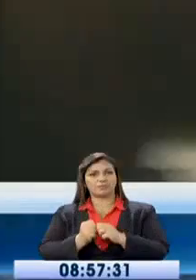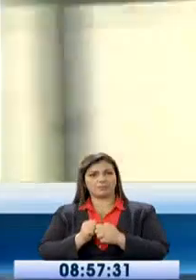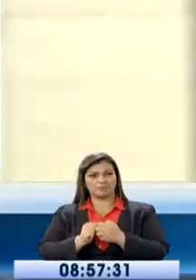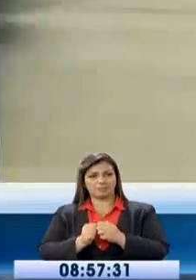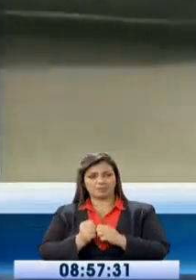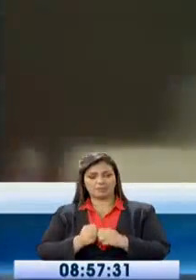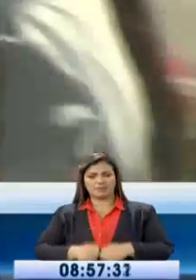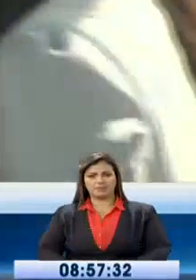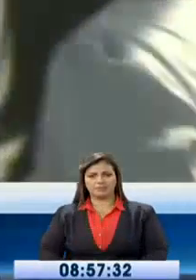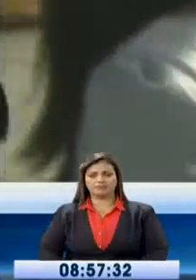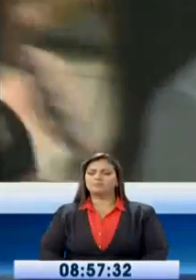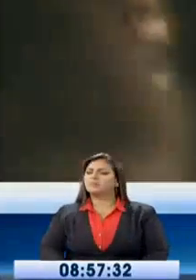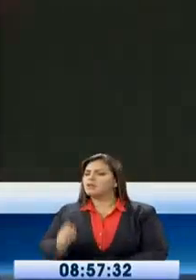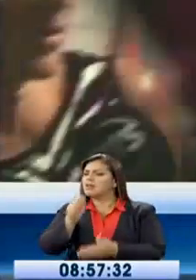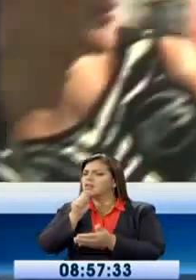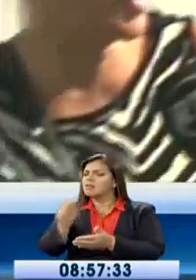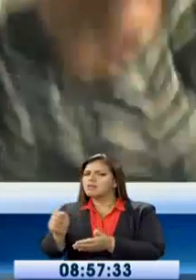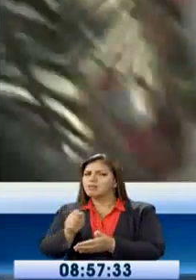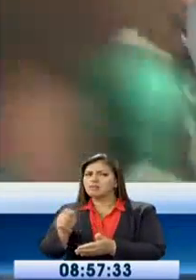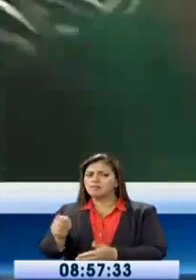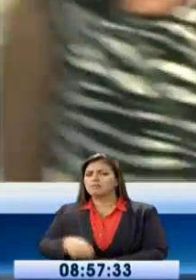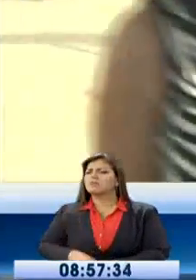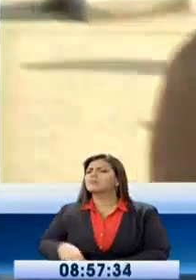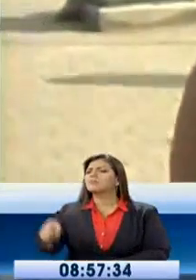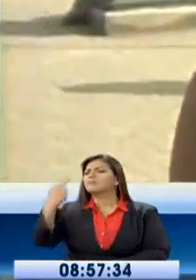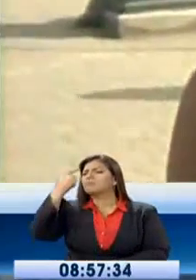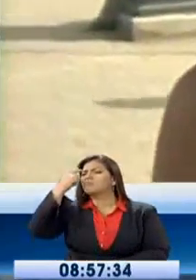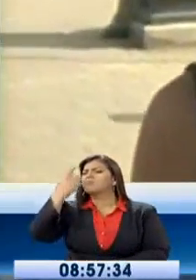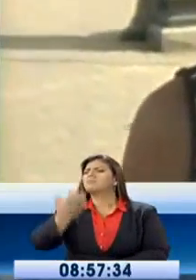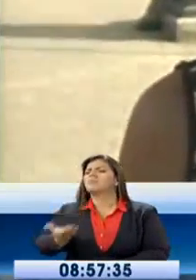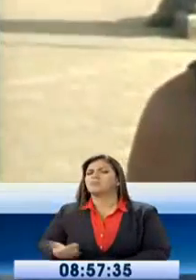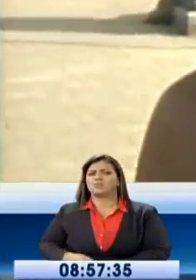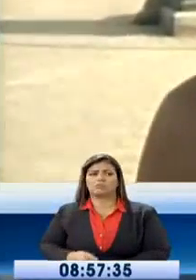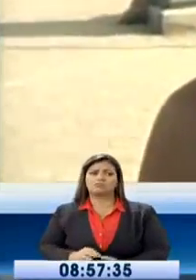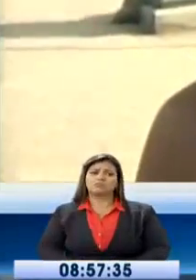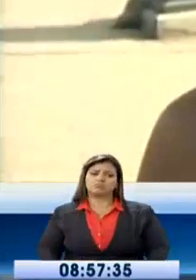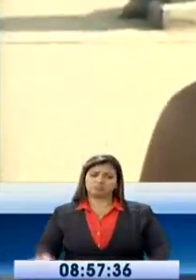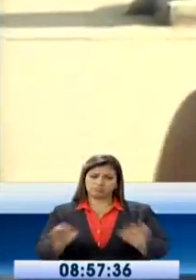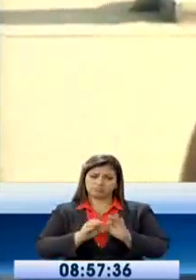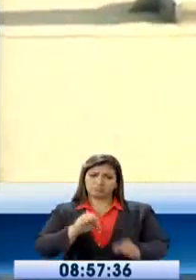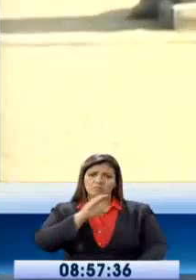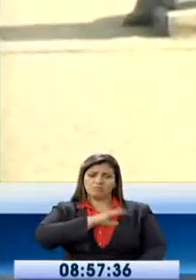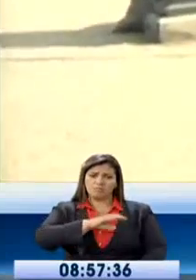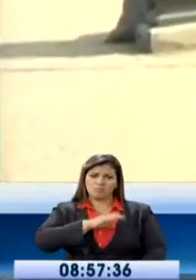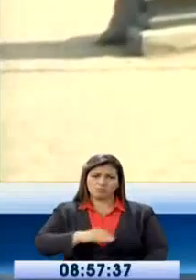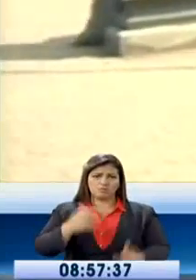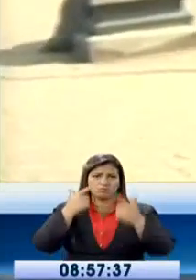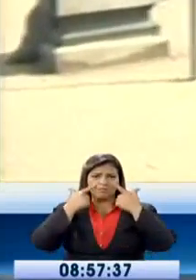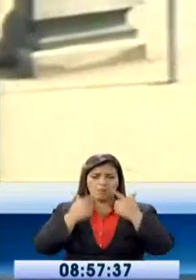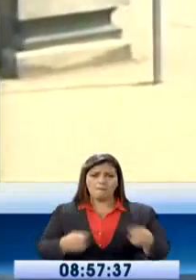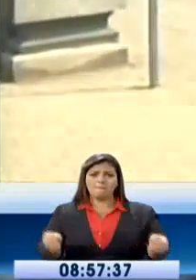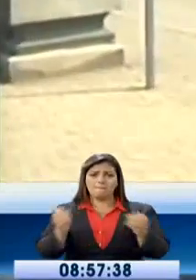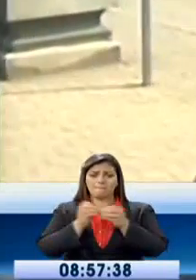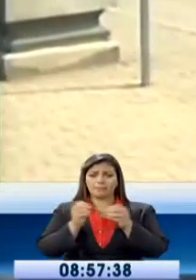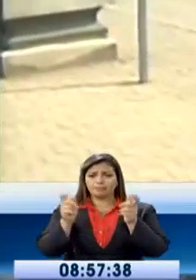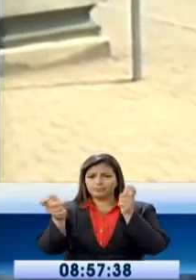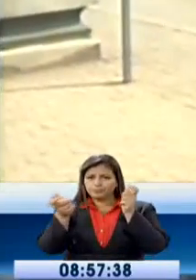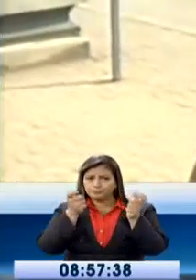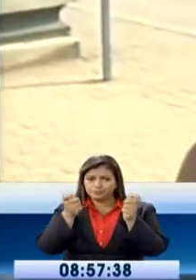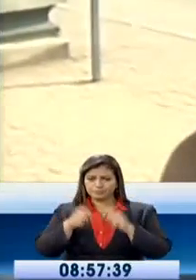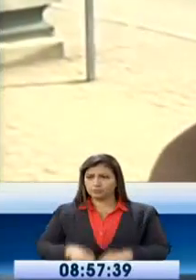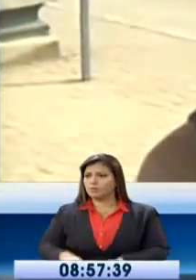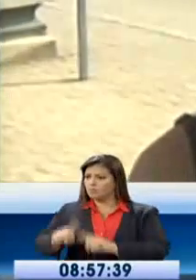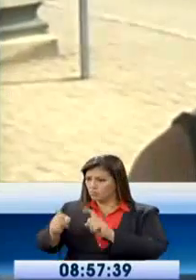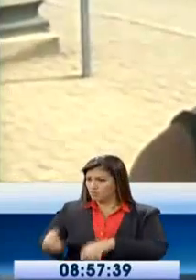porque ahora... ¿Más resguardo? Más resguardo policial, más que todo. ¿Usted ha visto cuando ellos